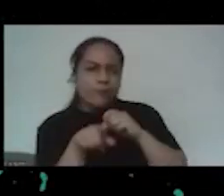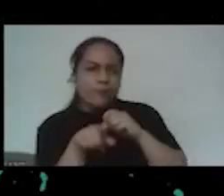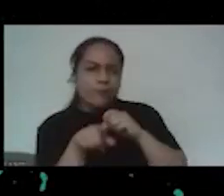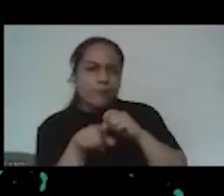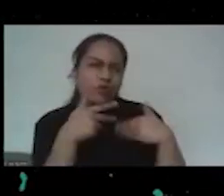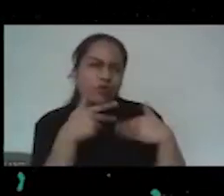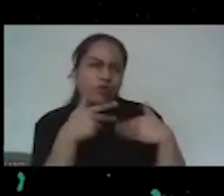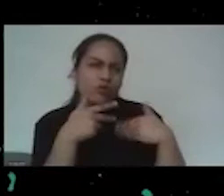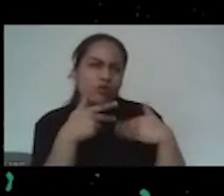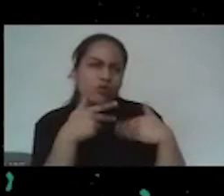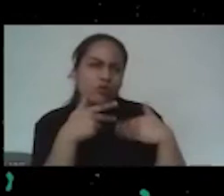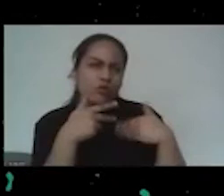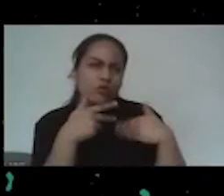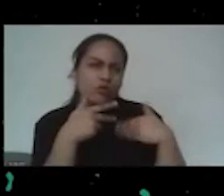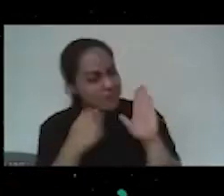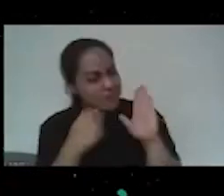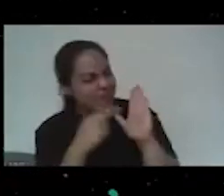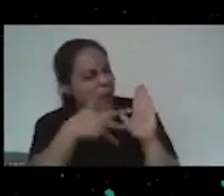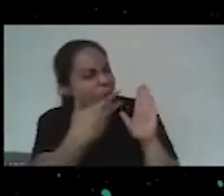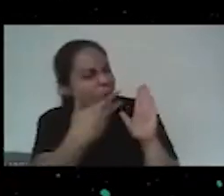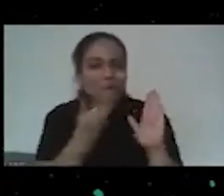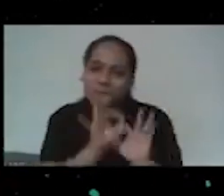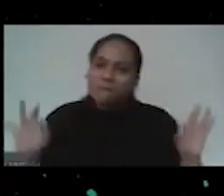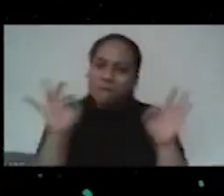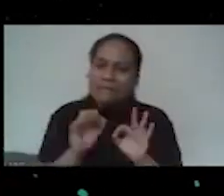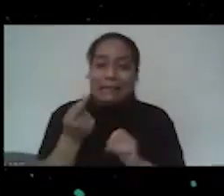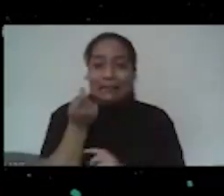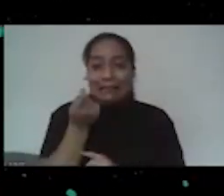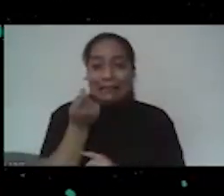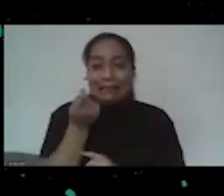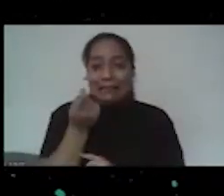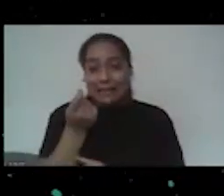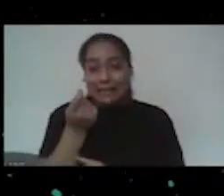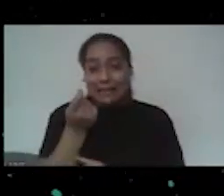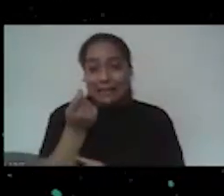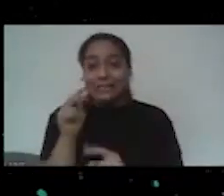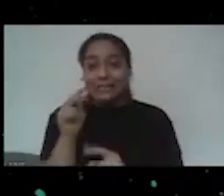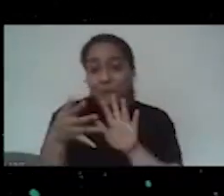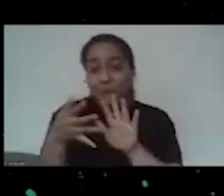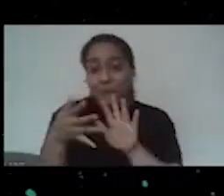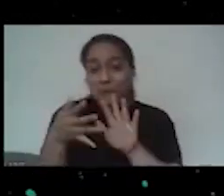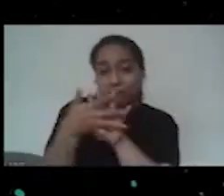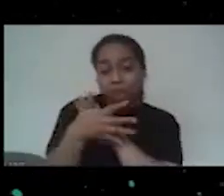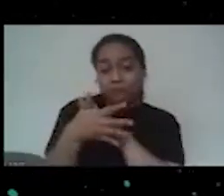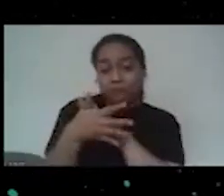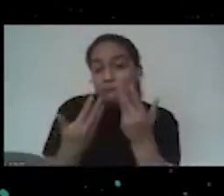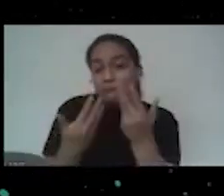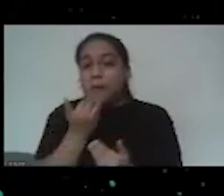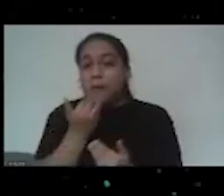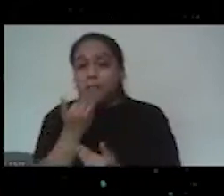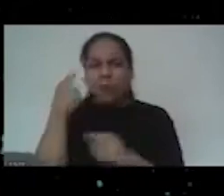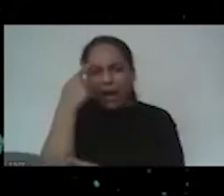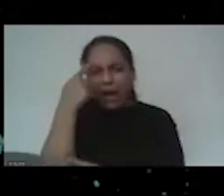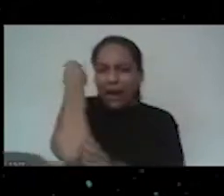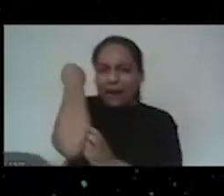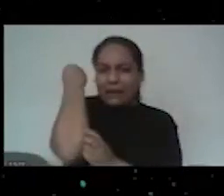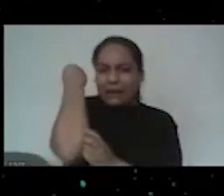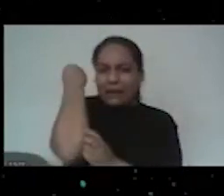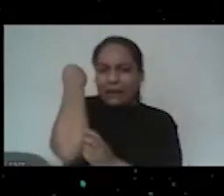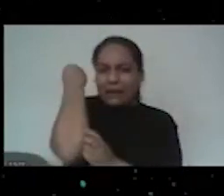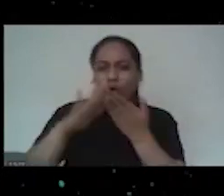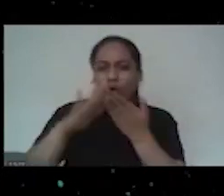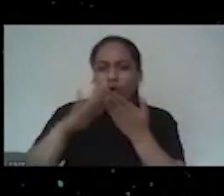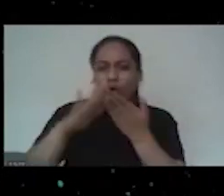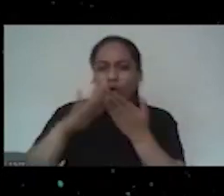dibujos, porque me parece que es un tema tremendamente delicado, ¿no? Hablar sobre los mitos de este lugar tan cómodo de